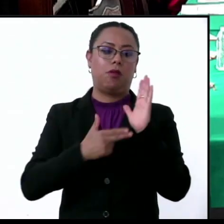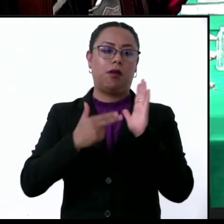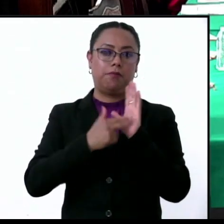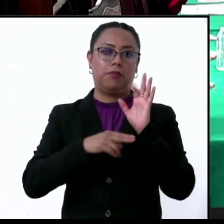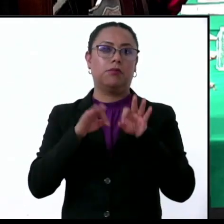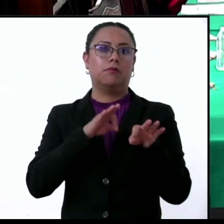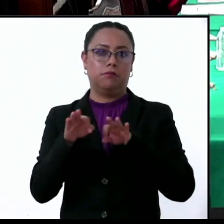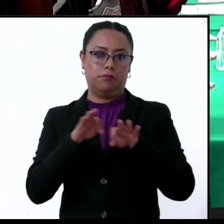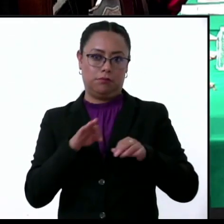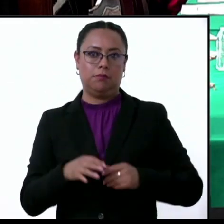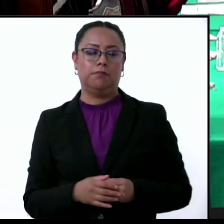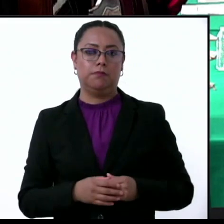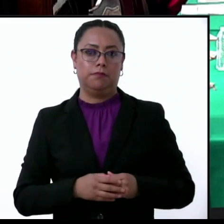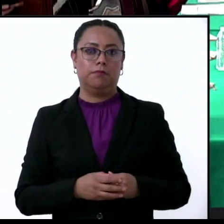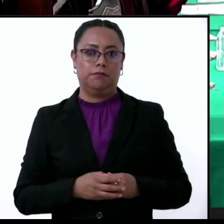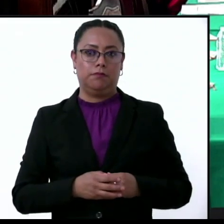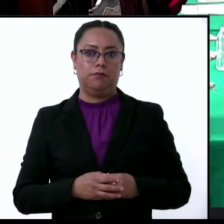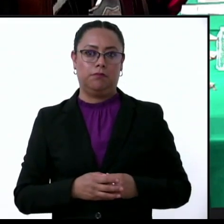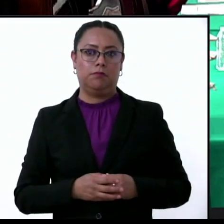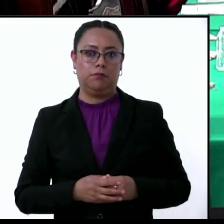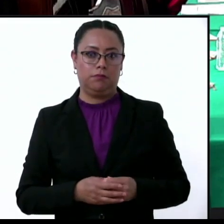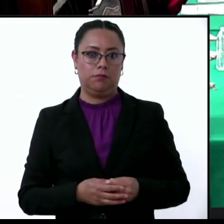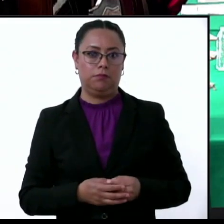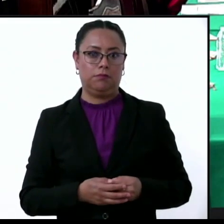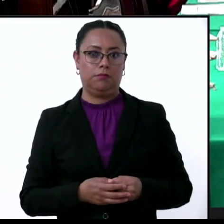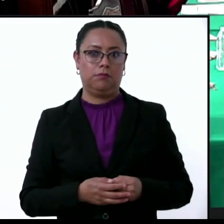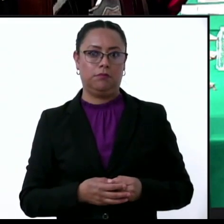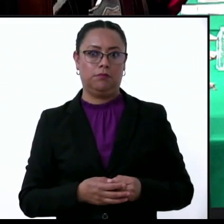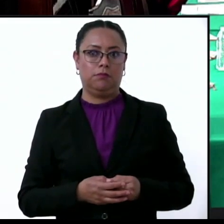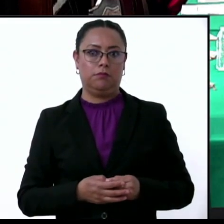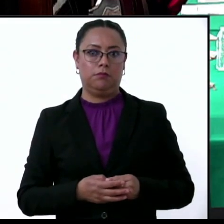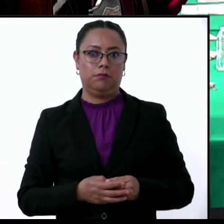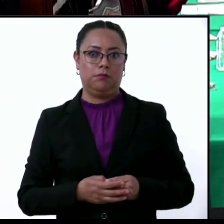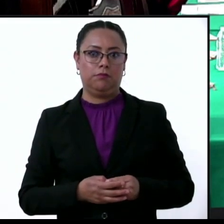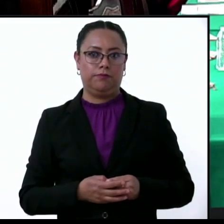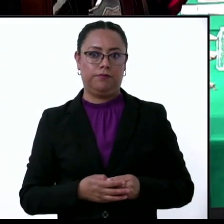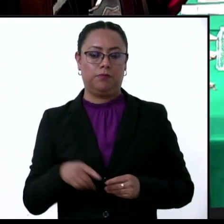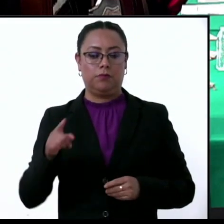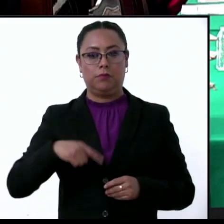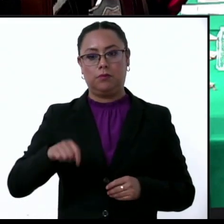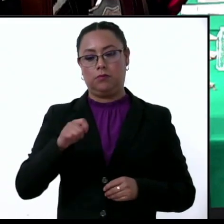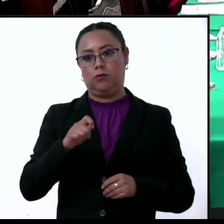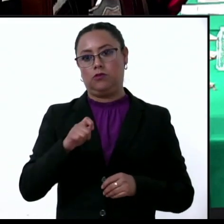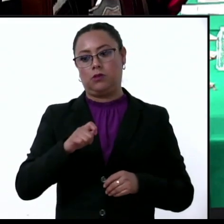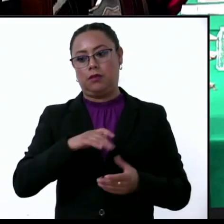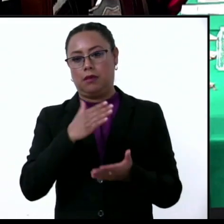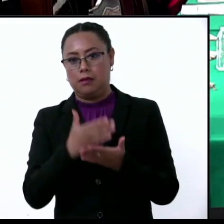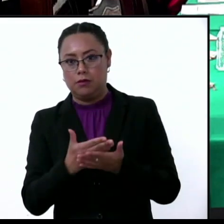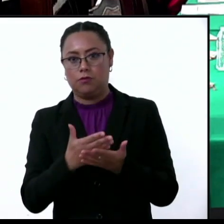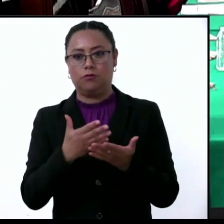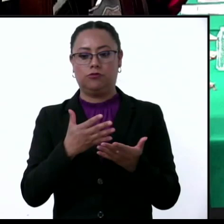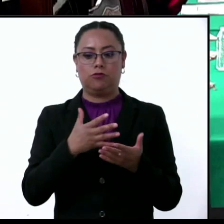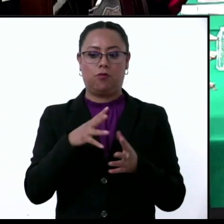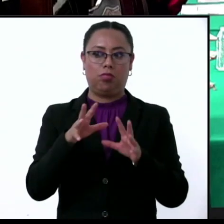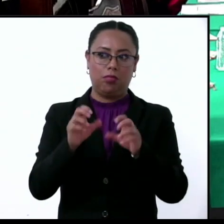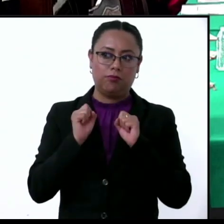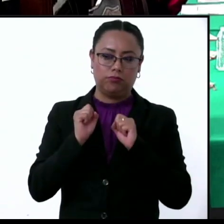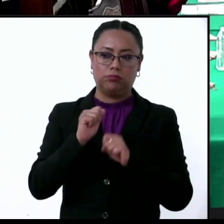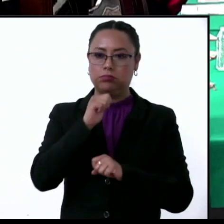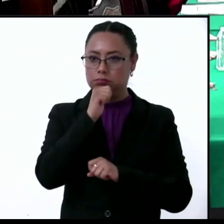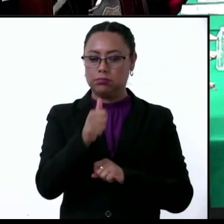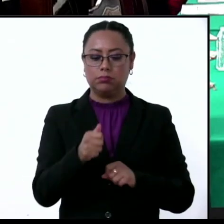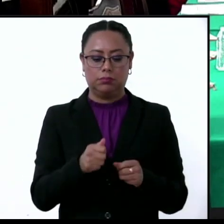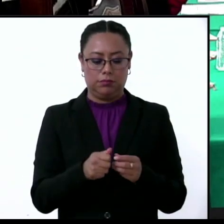trabajo no sean detenidos o decomisados. Entonces, por supuesto que podemos generar un